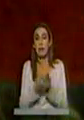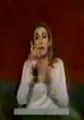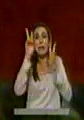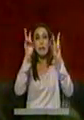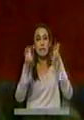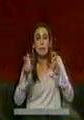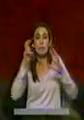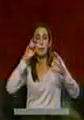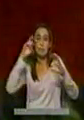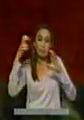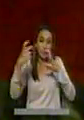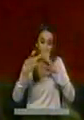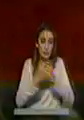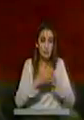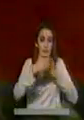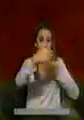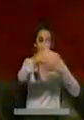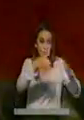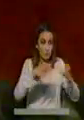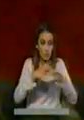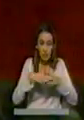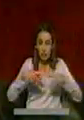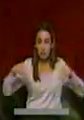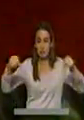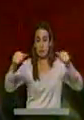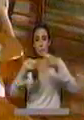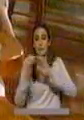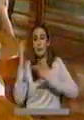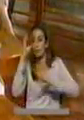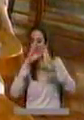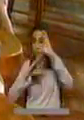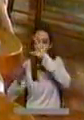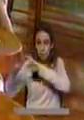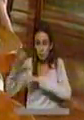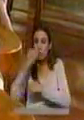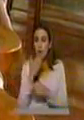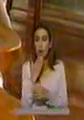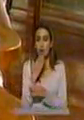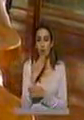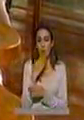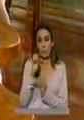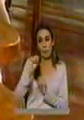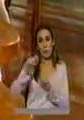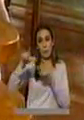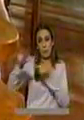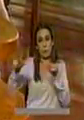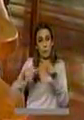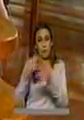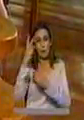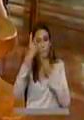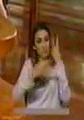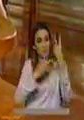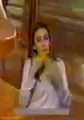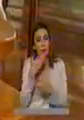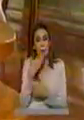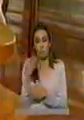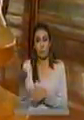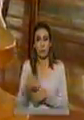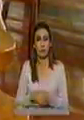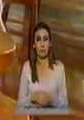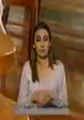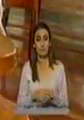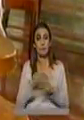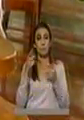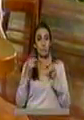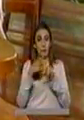en cultivos, en todo tipo, hay que buscarle la forma de hacerle turístico. ¿Cómo le hacemos un producto turístico? Es